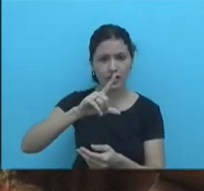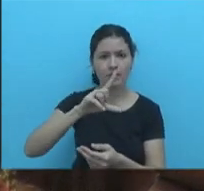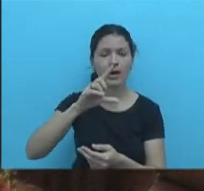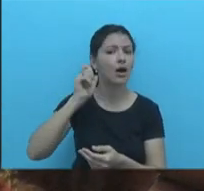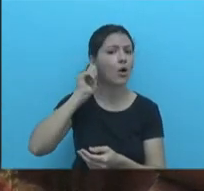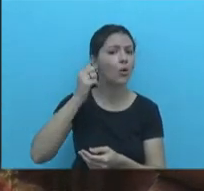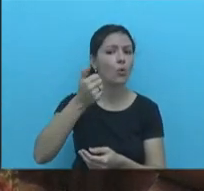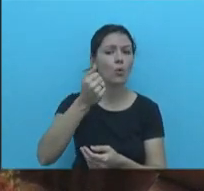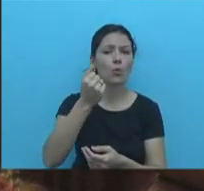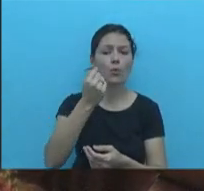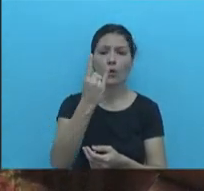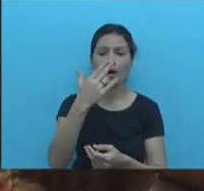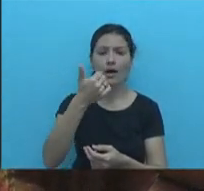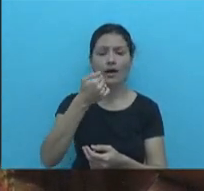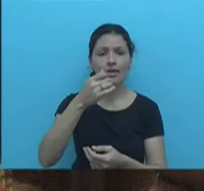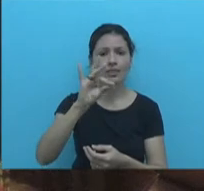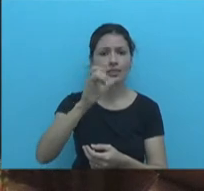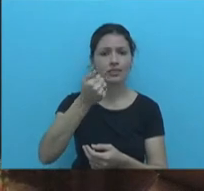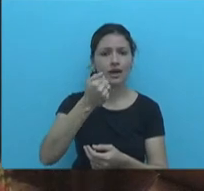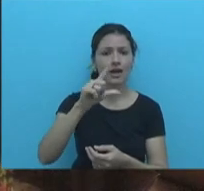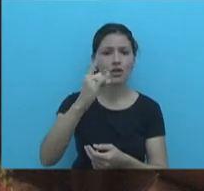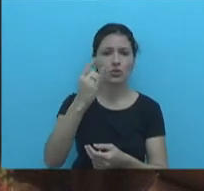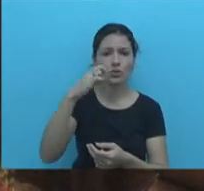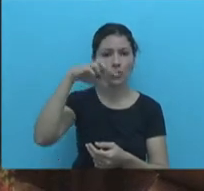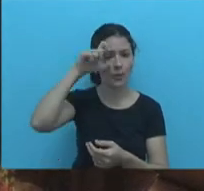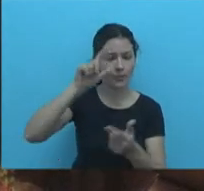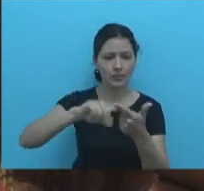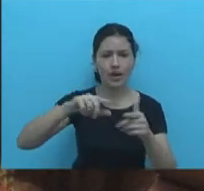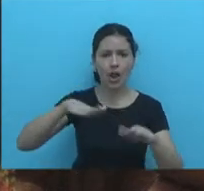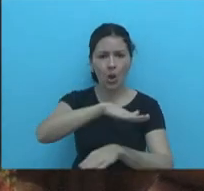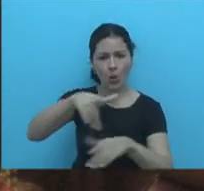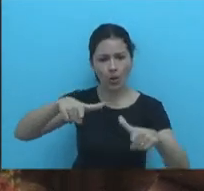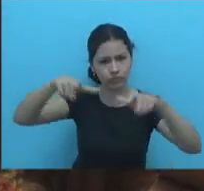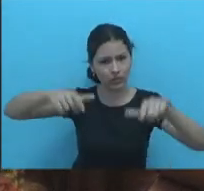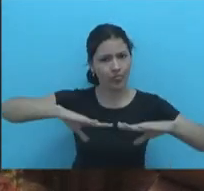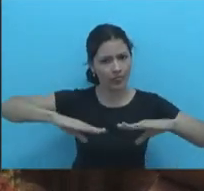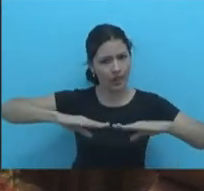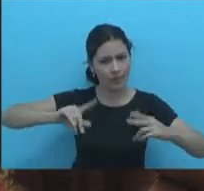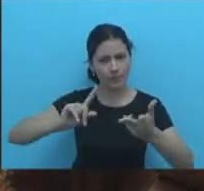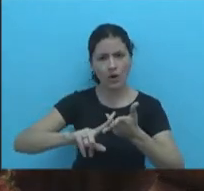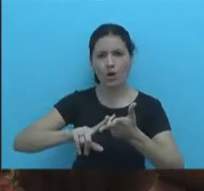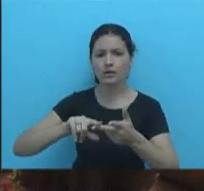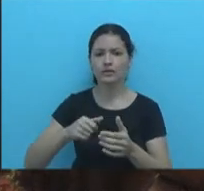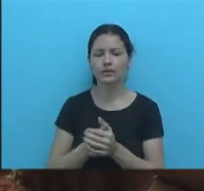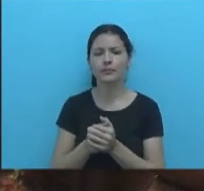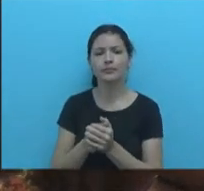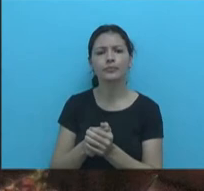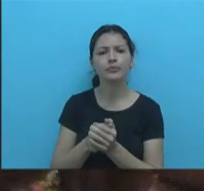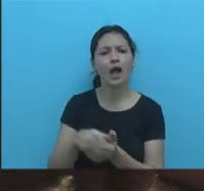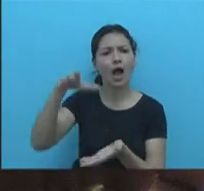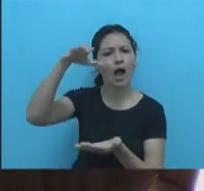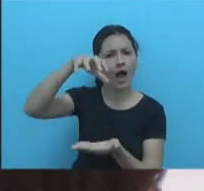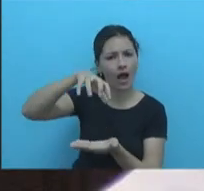y playón deportivo, refacción y ampliación en el actual salón comunitario del barrio Virgen de Luján.